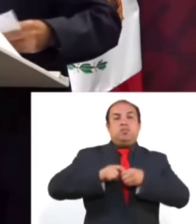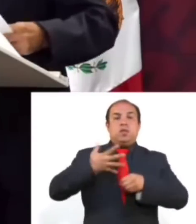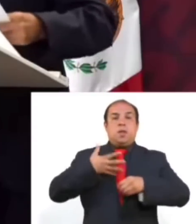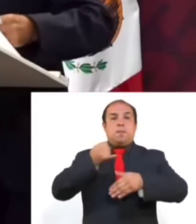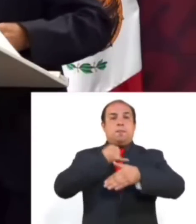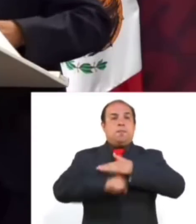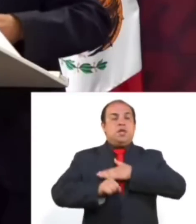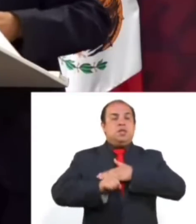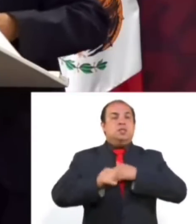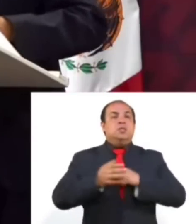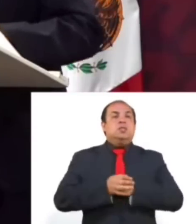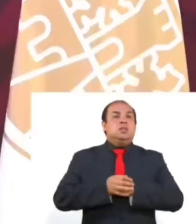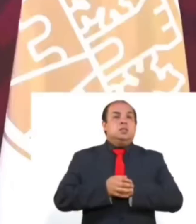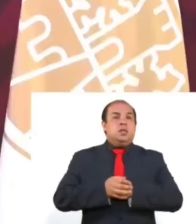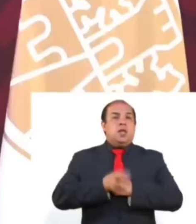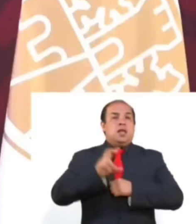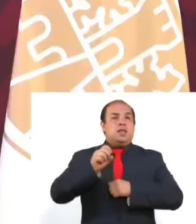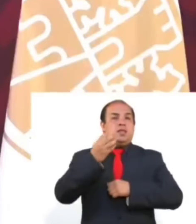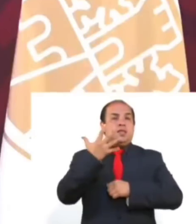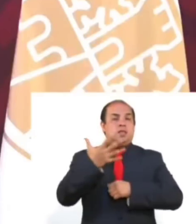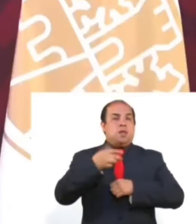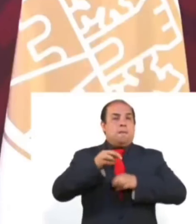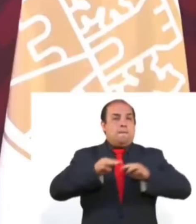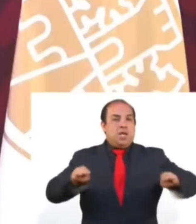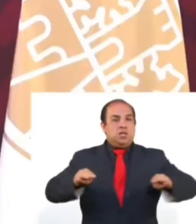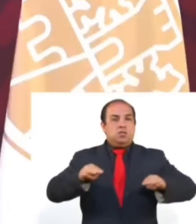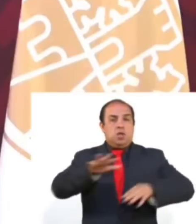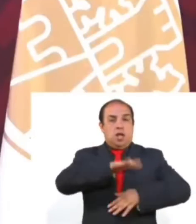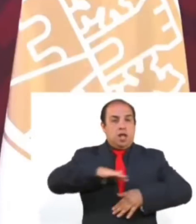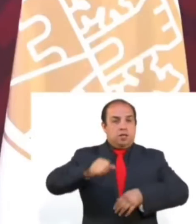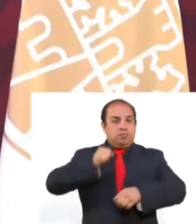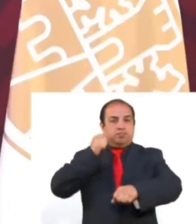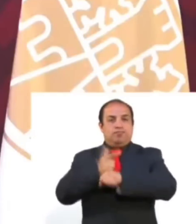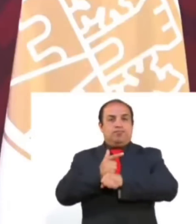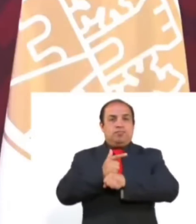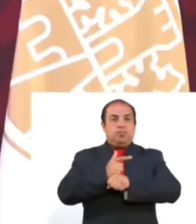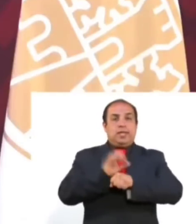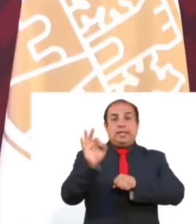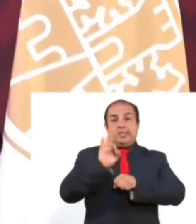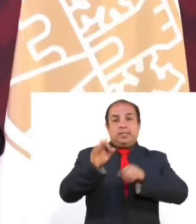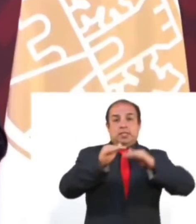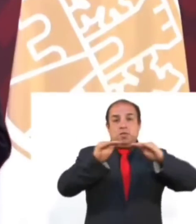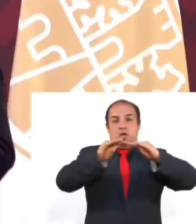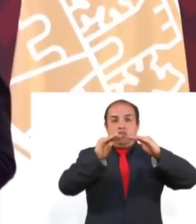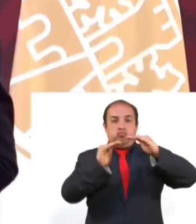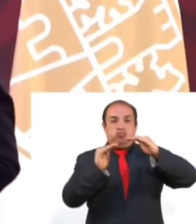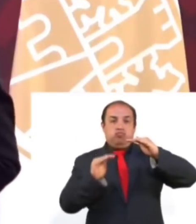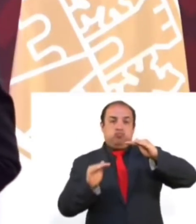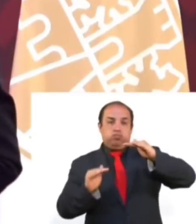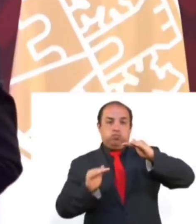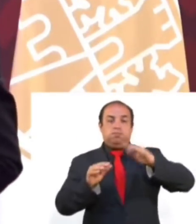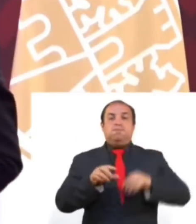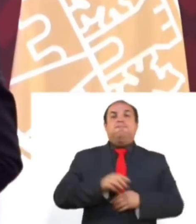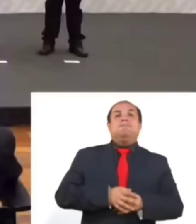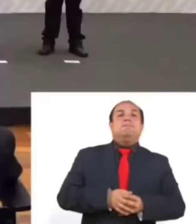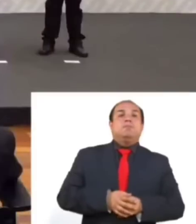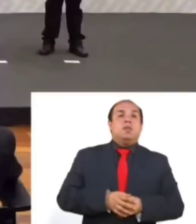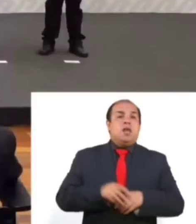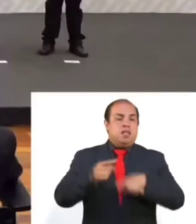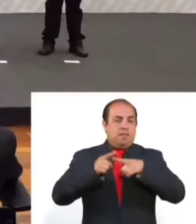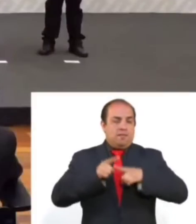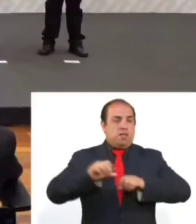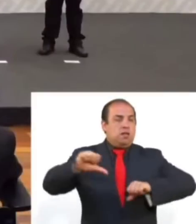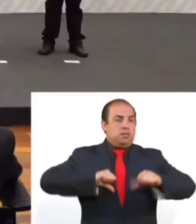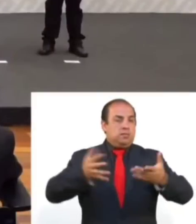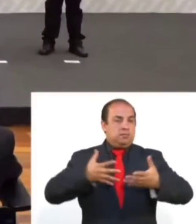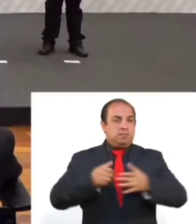35 metros en las zonas donde se tiene detectado hundimientos o posibles hundimientos diferenciales etcétera varias acciones que